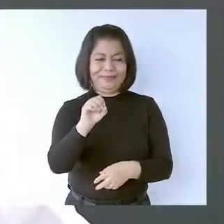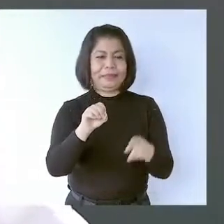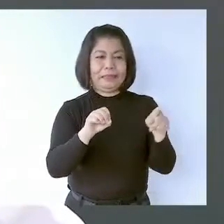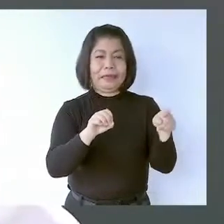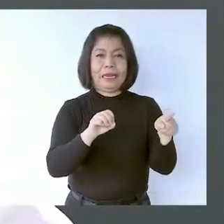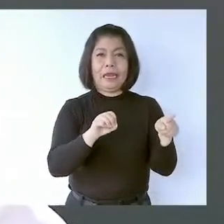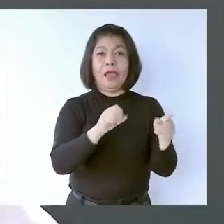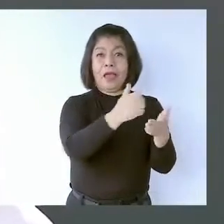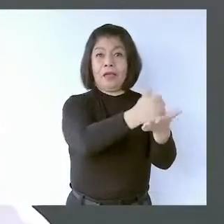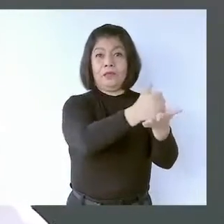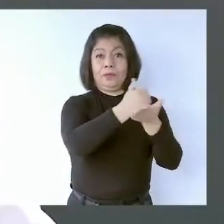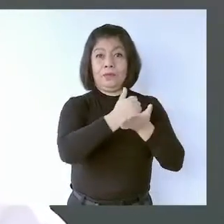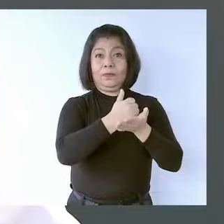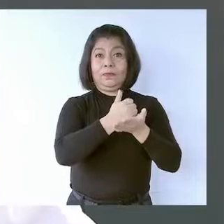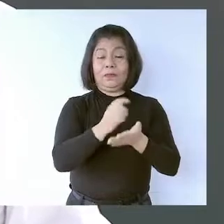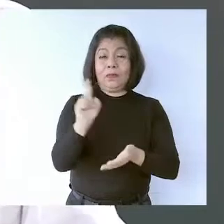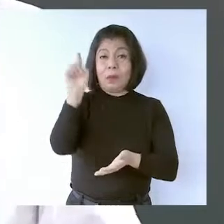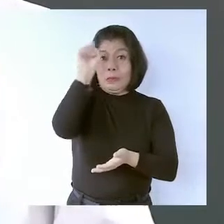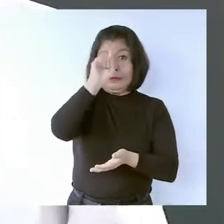asesor